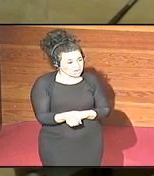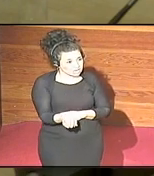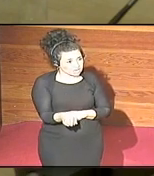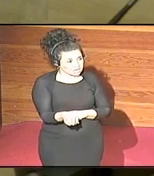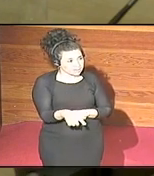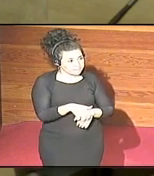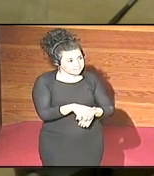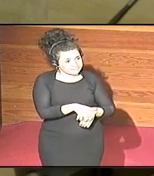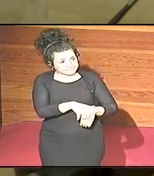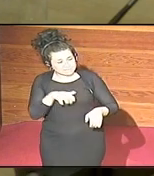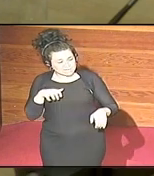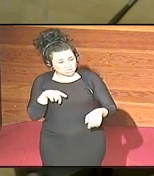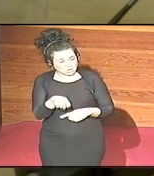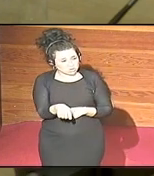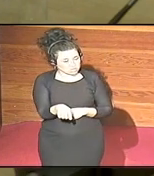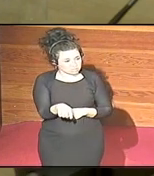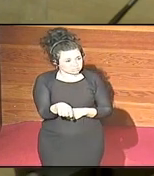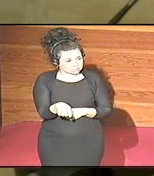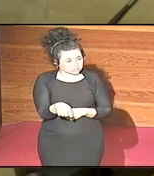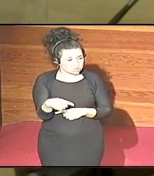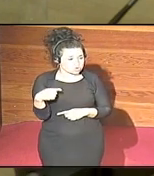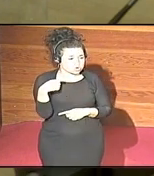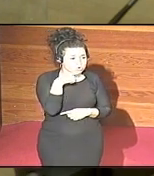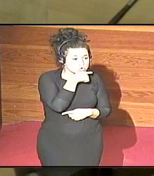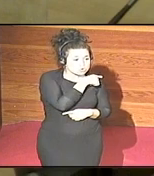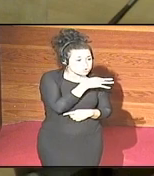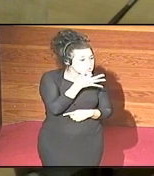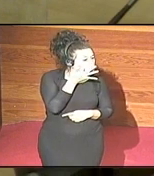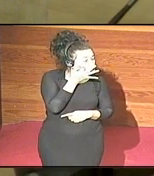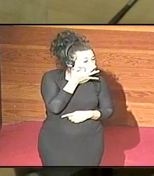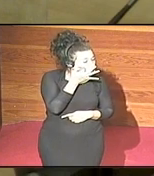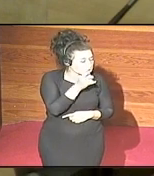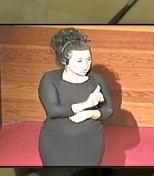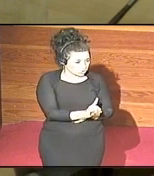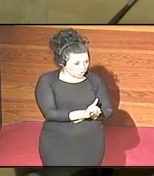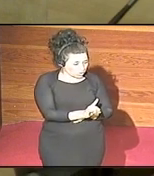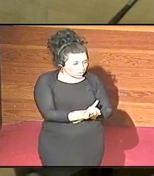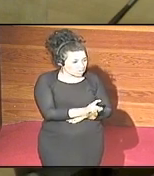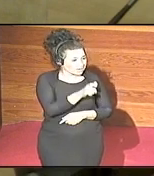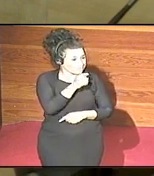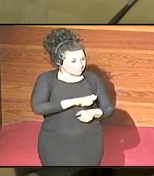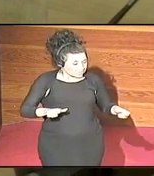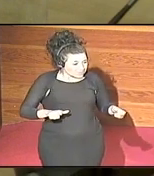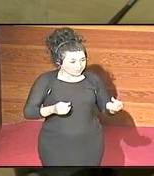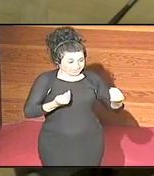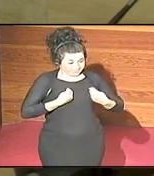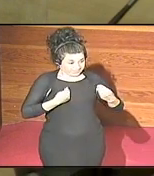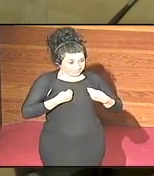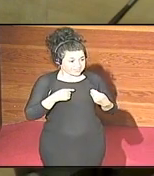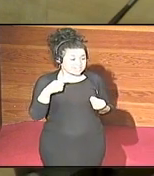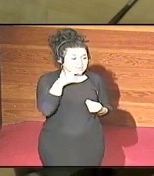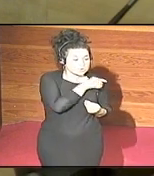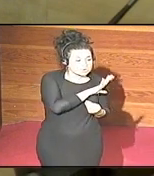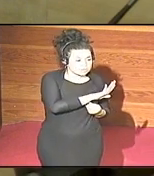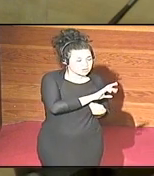la mayoría de ellos no eran rusos étnicos, sino que eran ciudadanos rusos de repúblicas, de